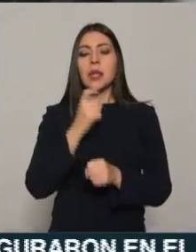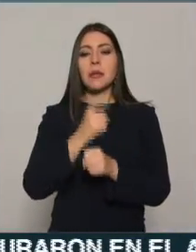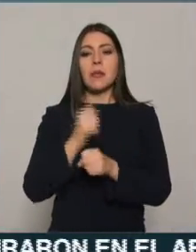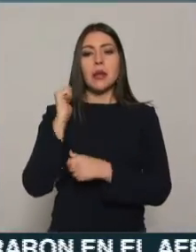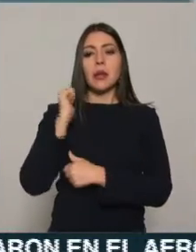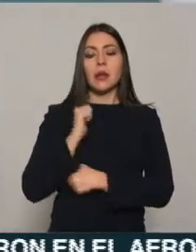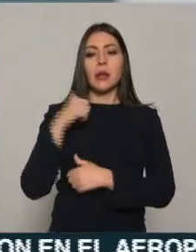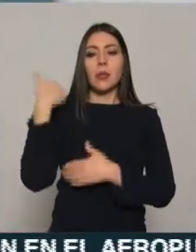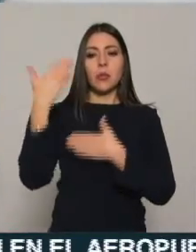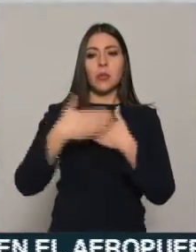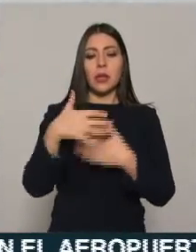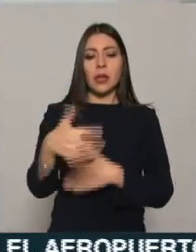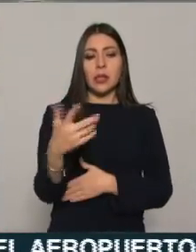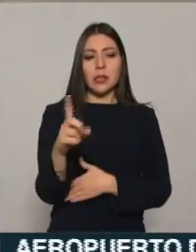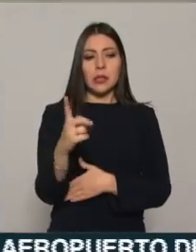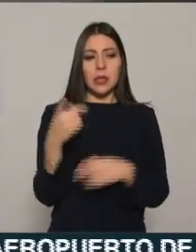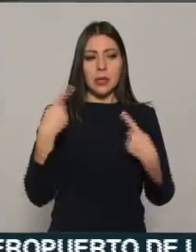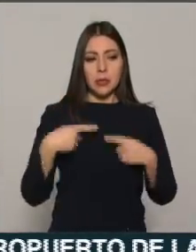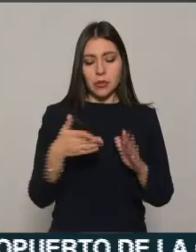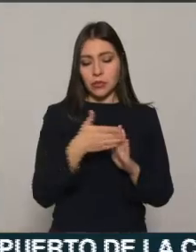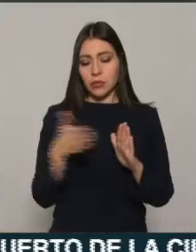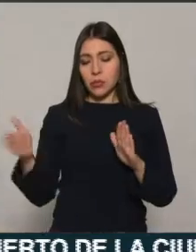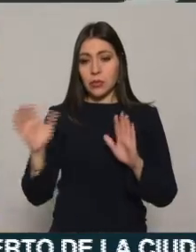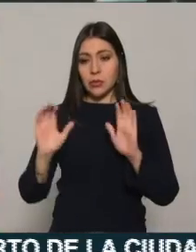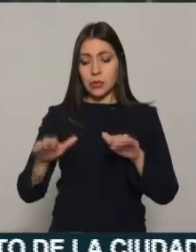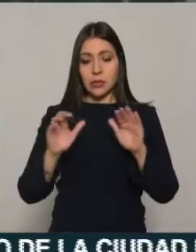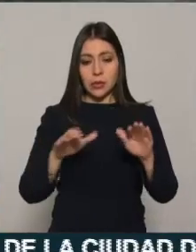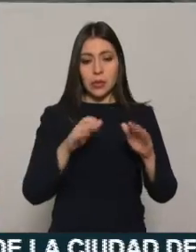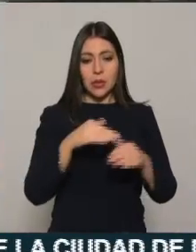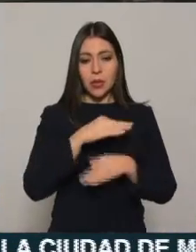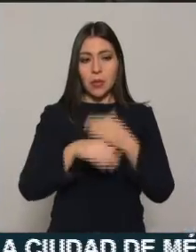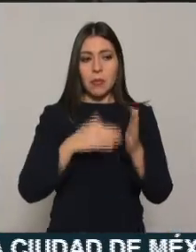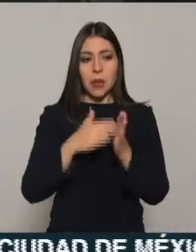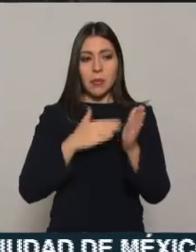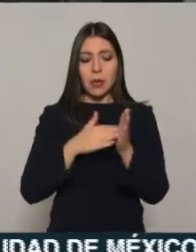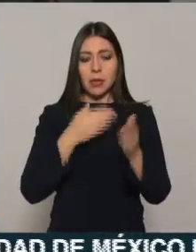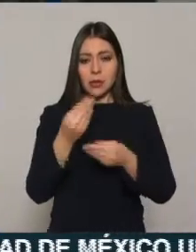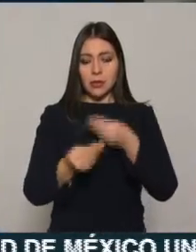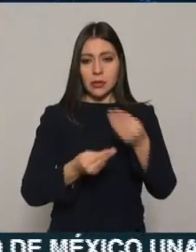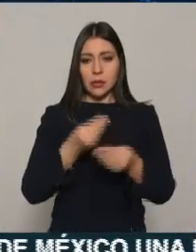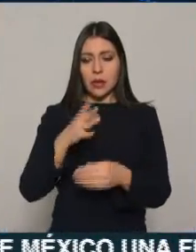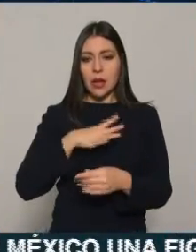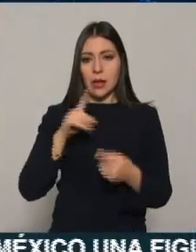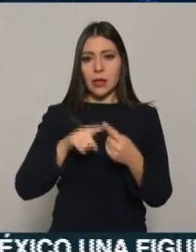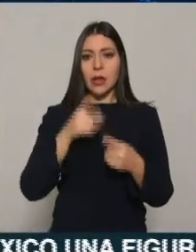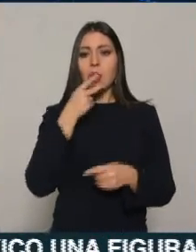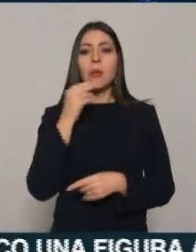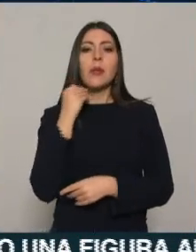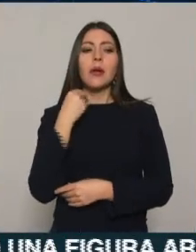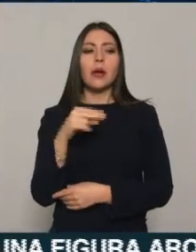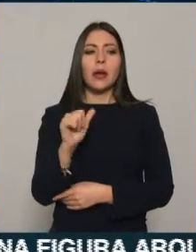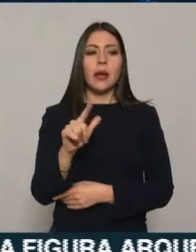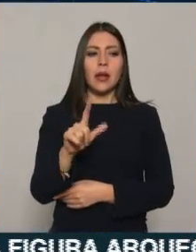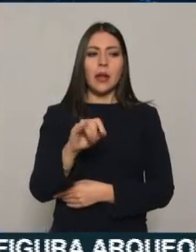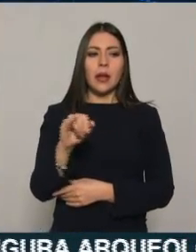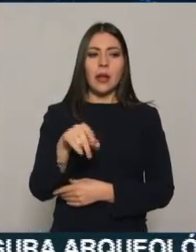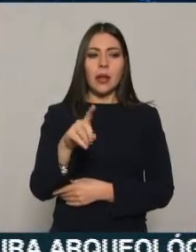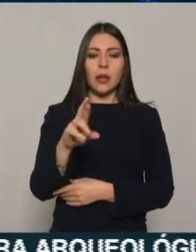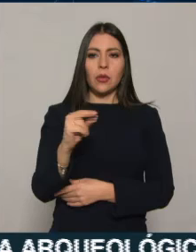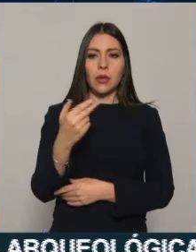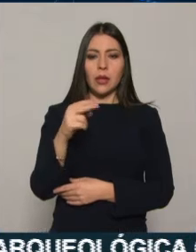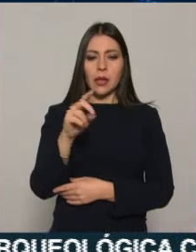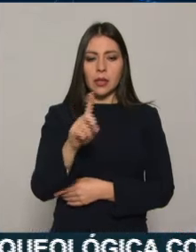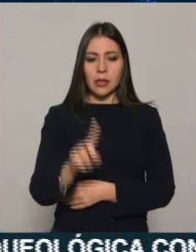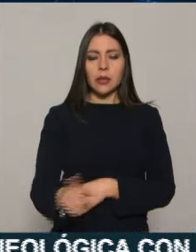diciembre. Entre las personas que se inscribieron y entregaron la documentación se encuentran el abogado Alejandro Hernández